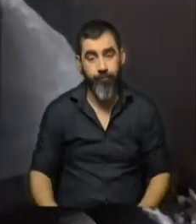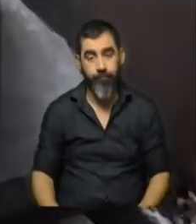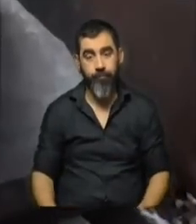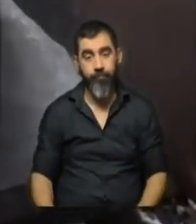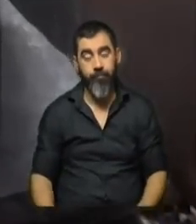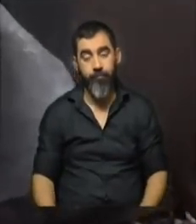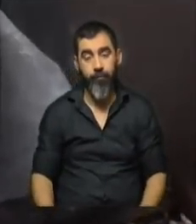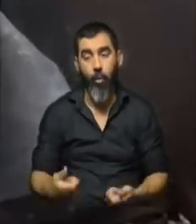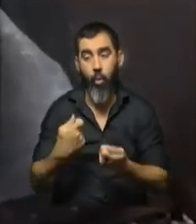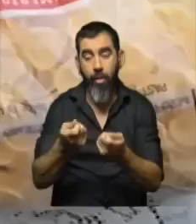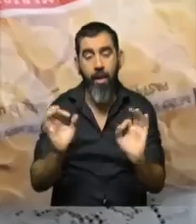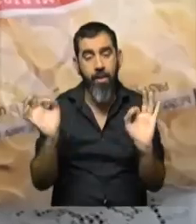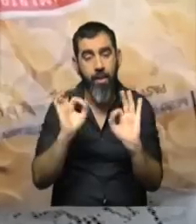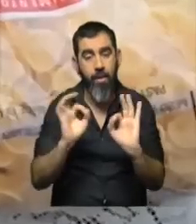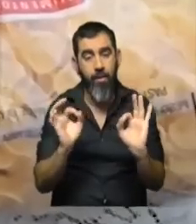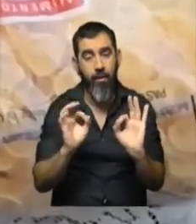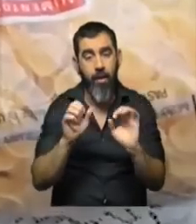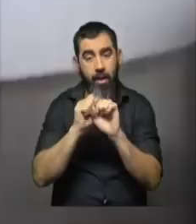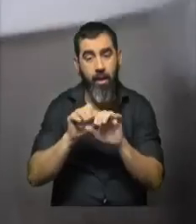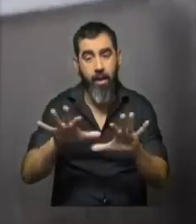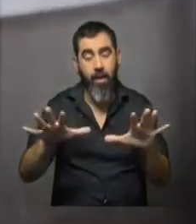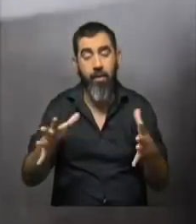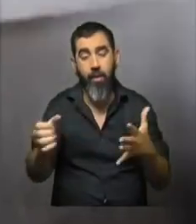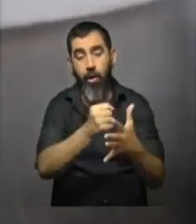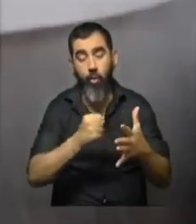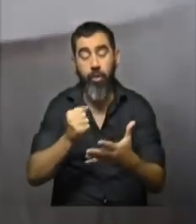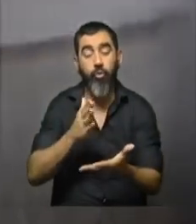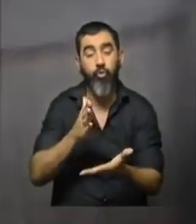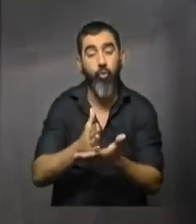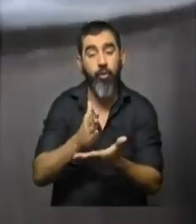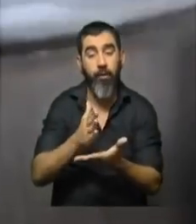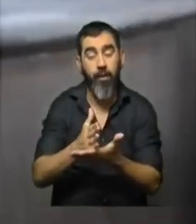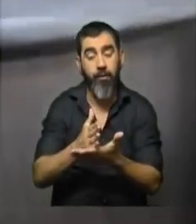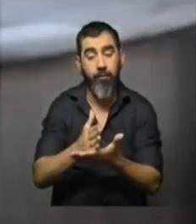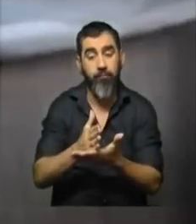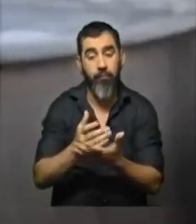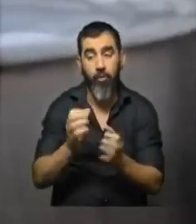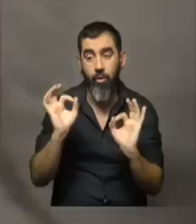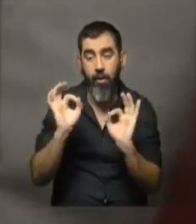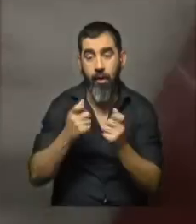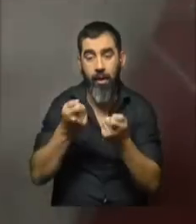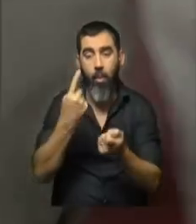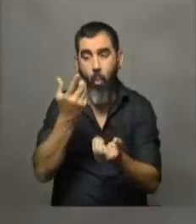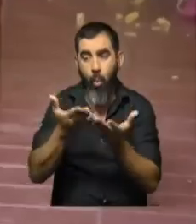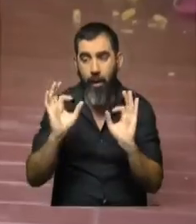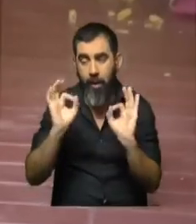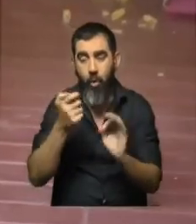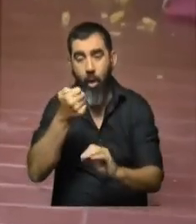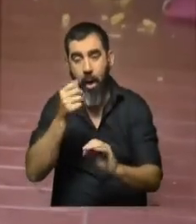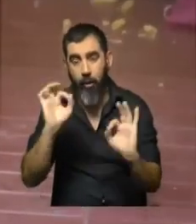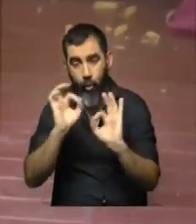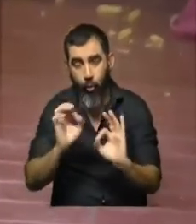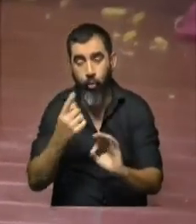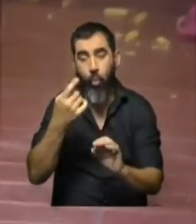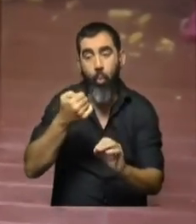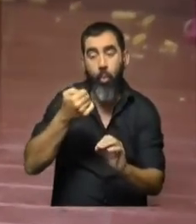aportando a esta red de ollas solidarias y merenderos. No ha aportado un kilo de arroz, no ha aportado un